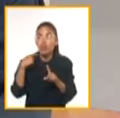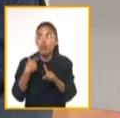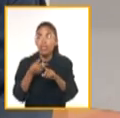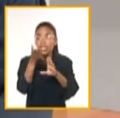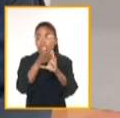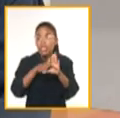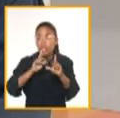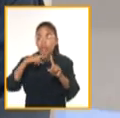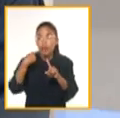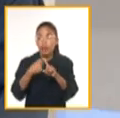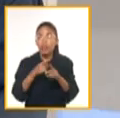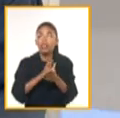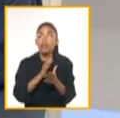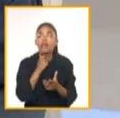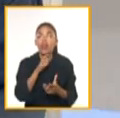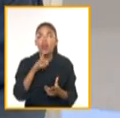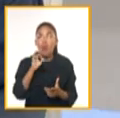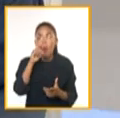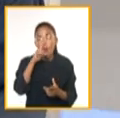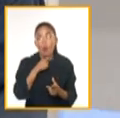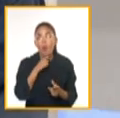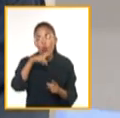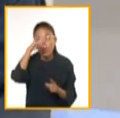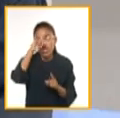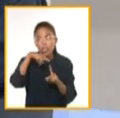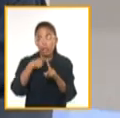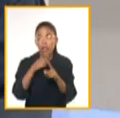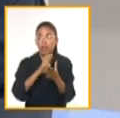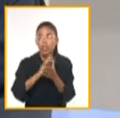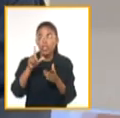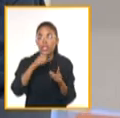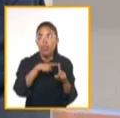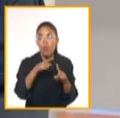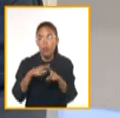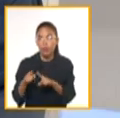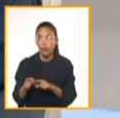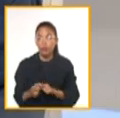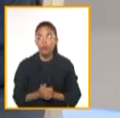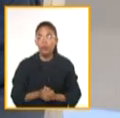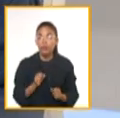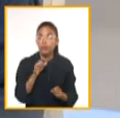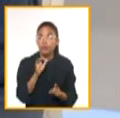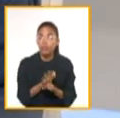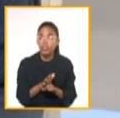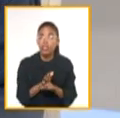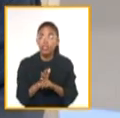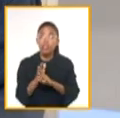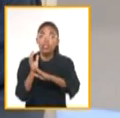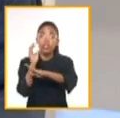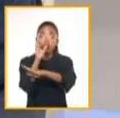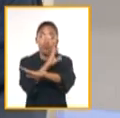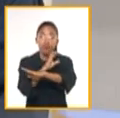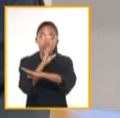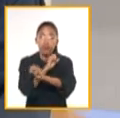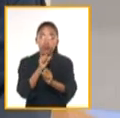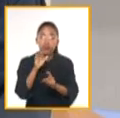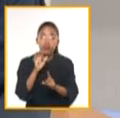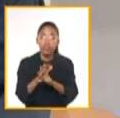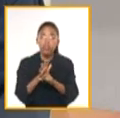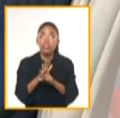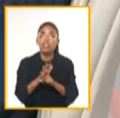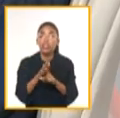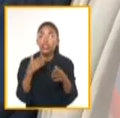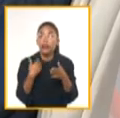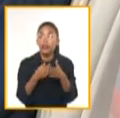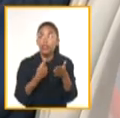unidades de Mariel y Santa Cruz. Y activamos el protocolo del centro del país, donde se activa a partir de la hidroeléctrica Navanilla, la